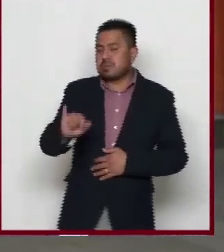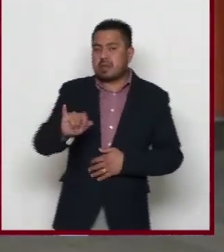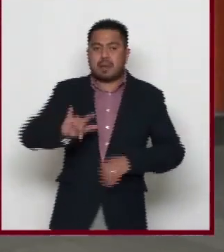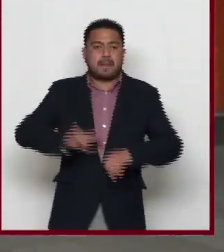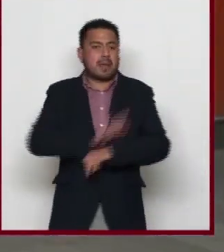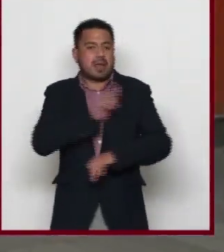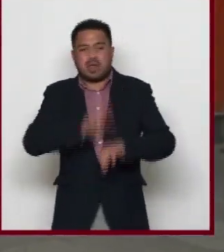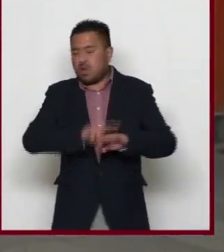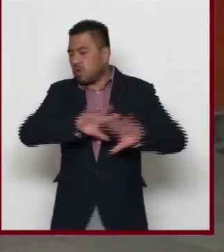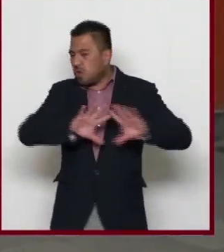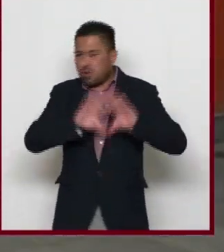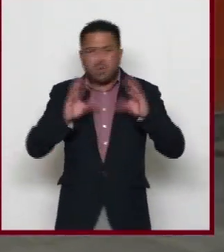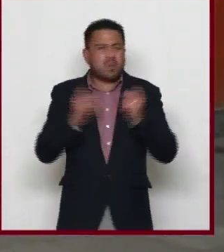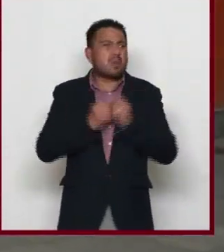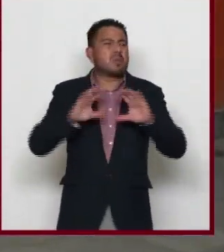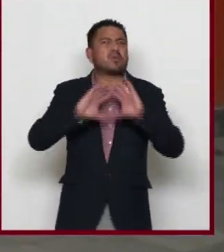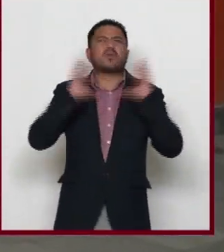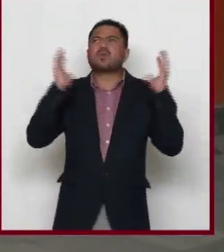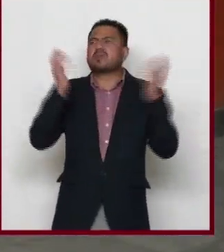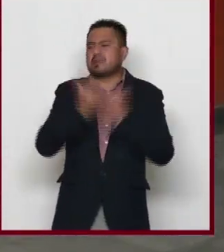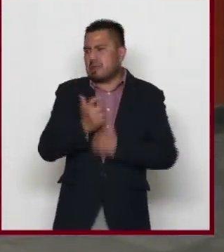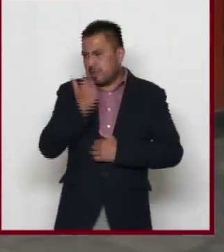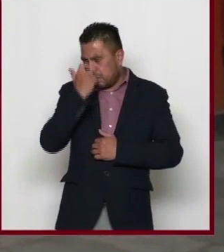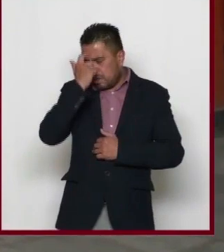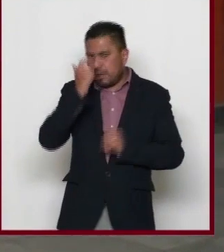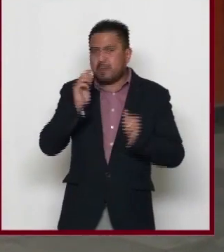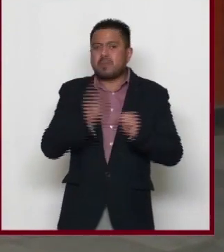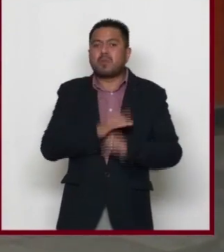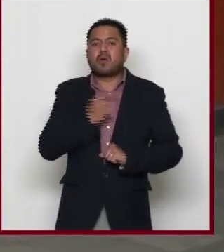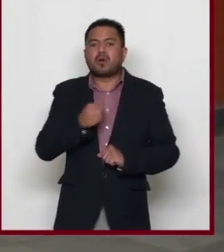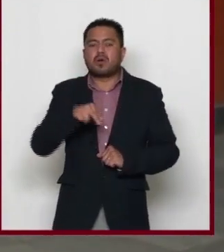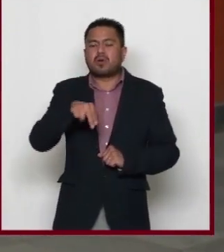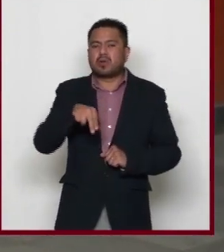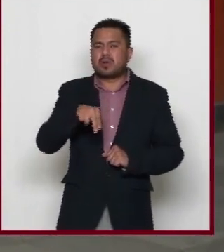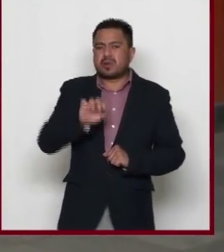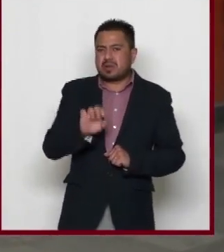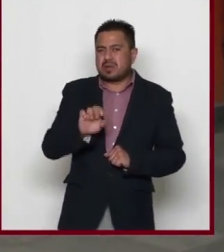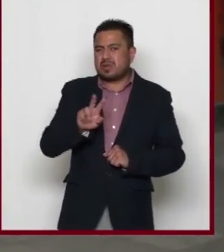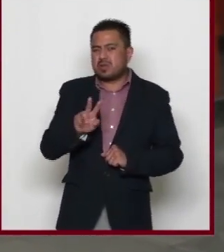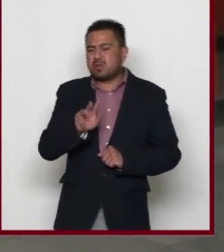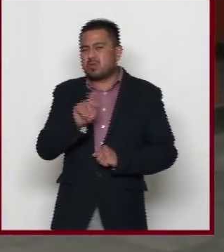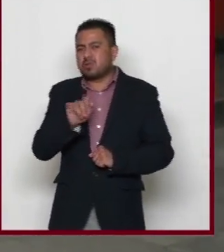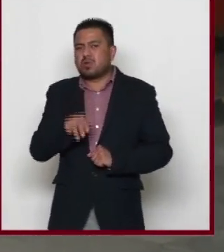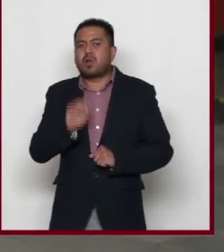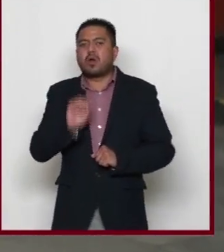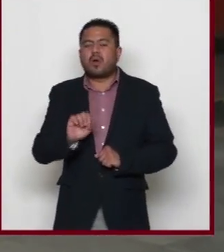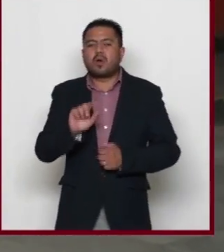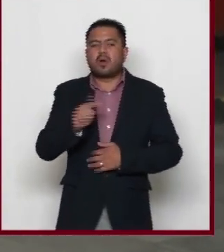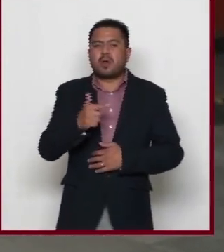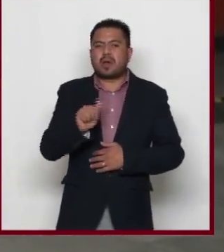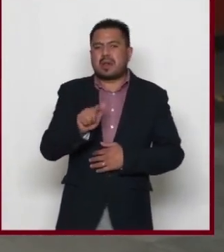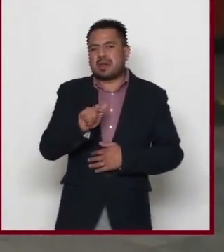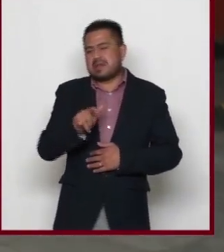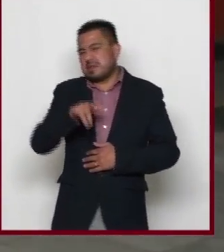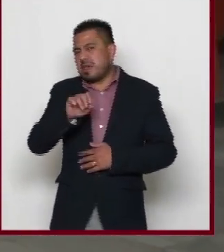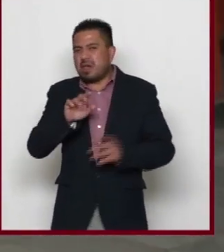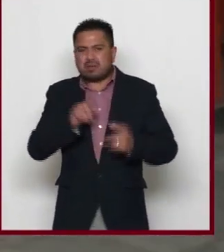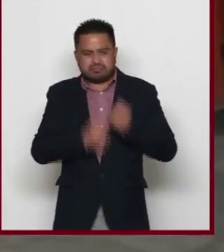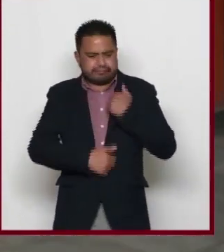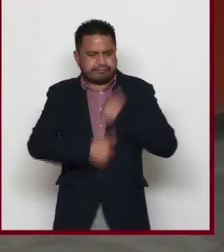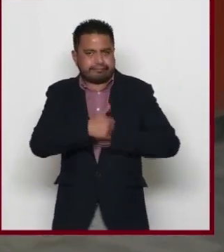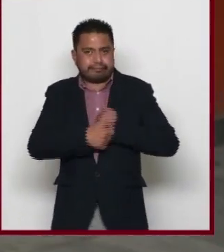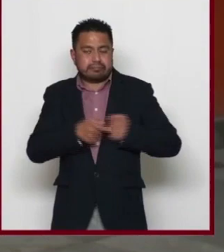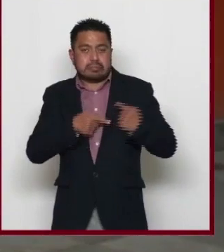mundo siguen el modelo inventado por Isaac Newton, o el de su gran rival, Galileo. ¿Rival? Sí. ¿A poco